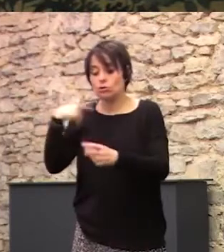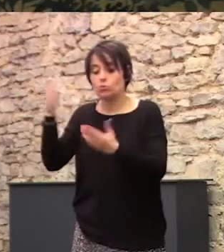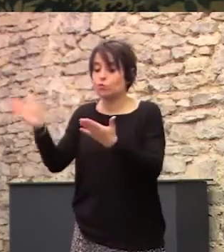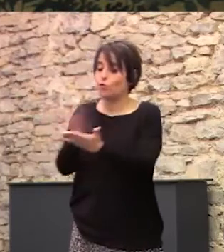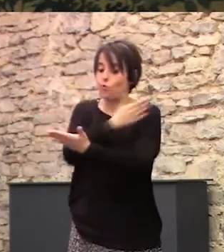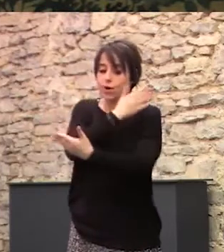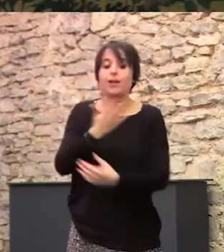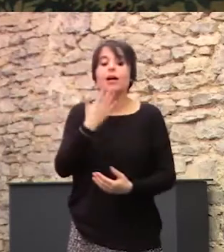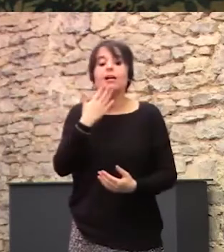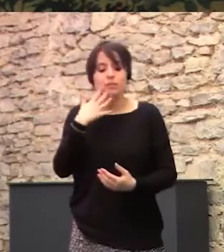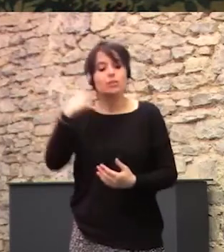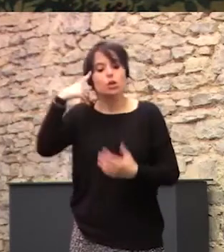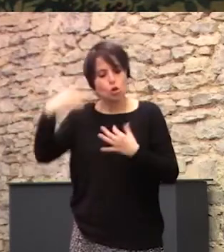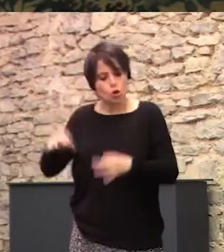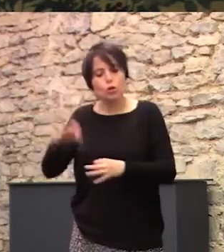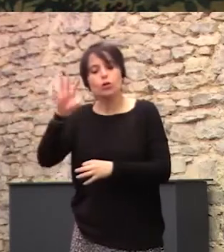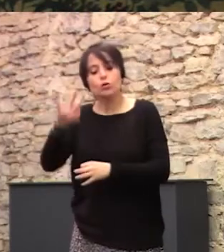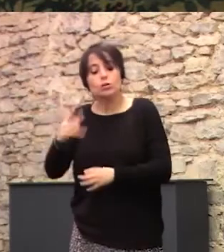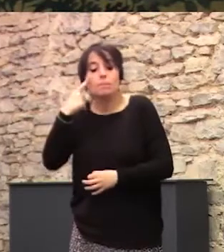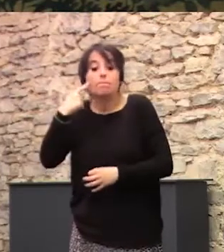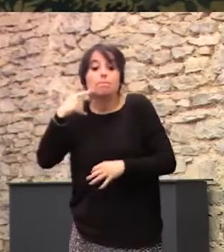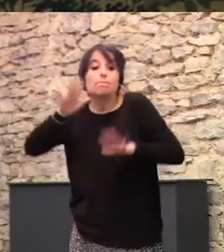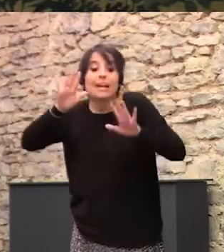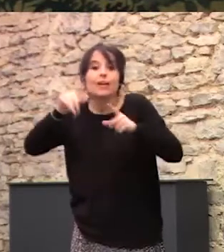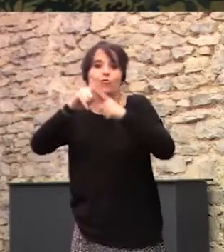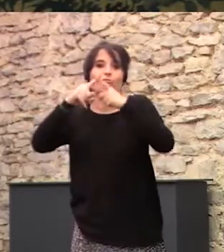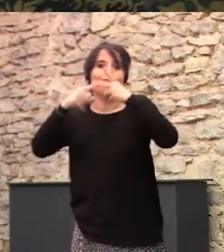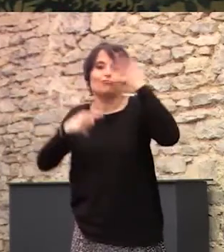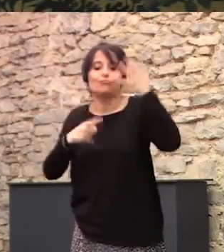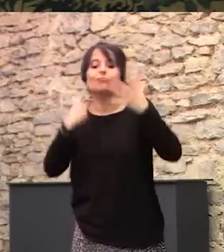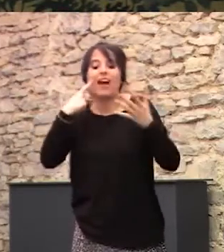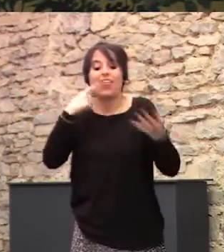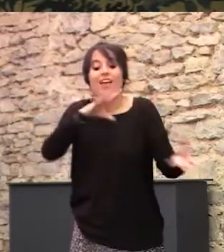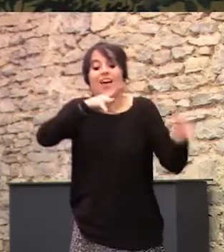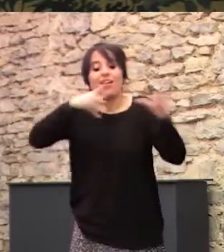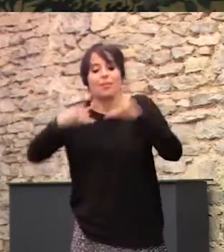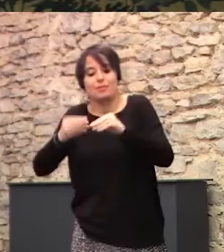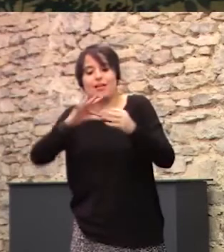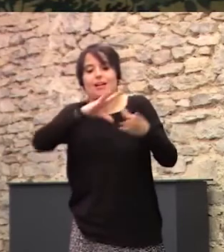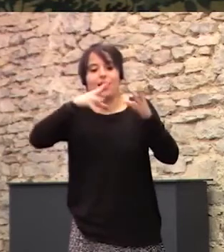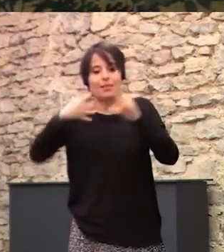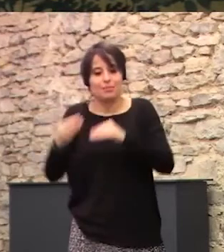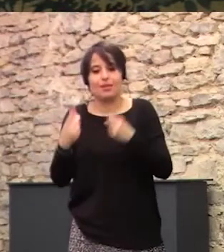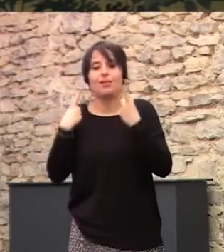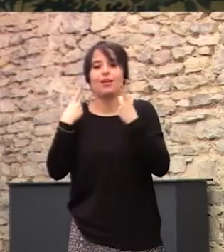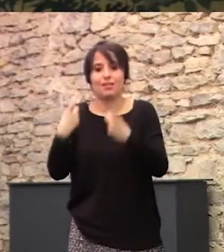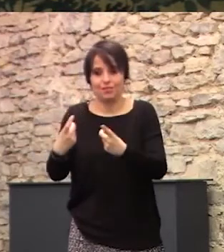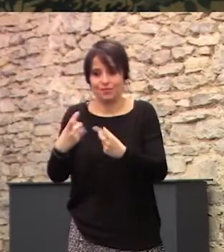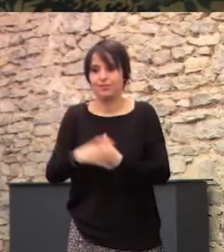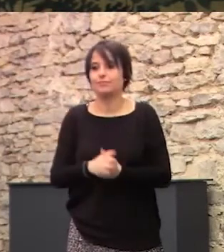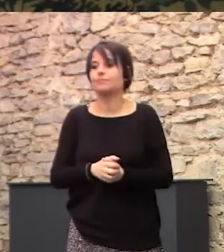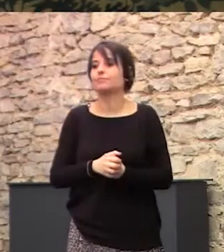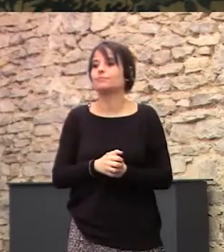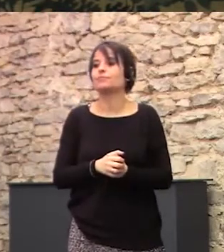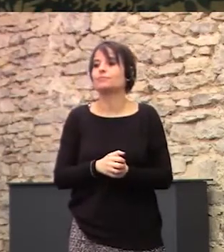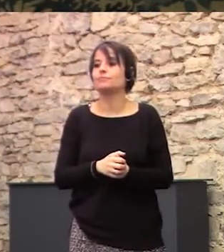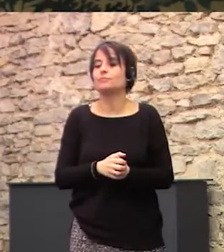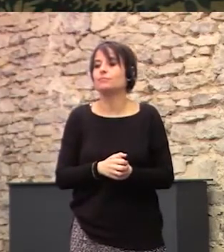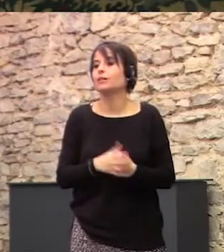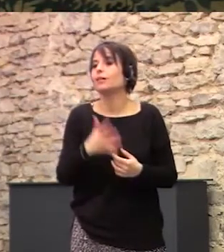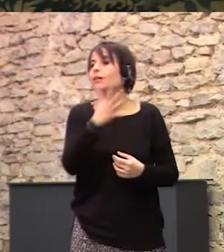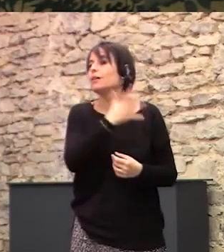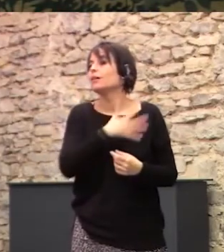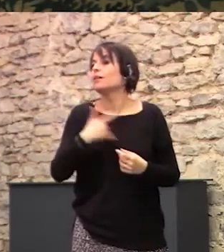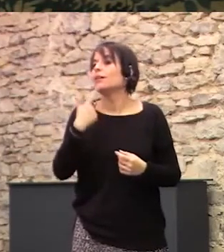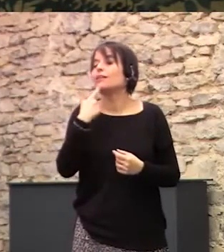Si tiene su razón de ser, pero hay unos peros, vamos a hacer las adaptaciones necesarias, ¿vale? se realiza